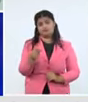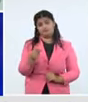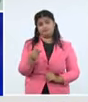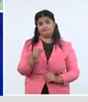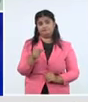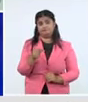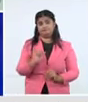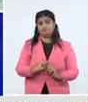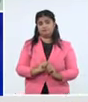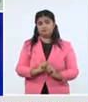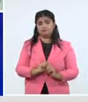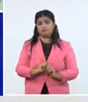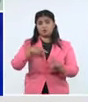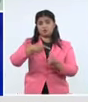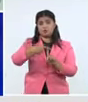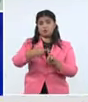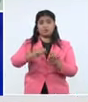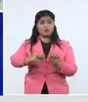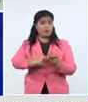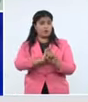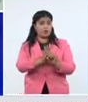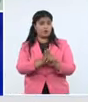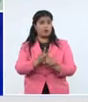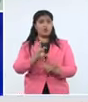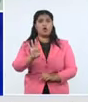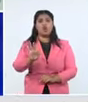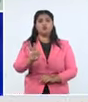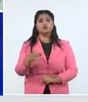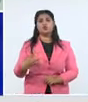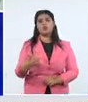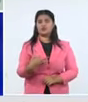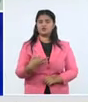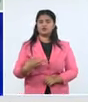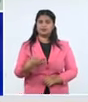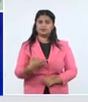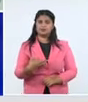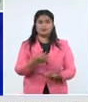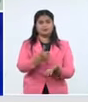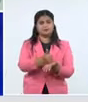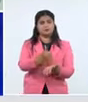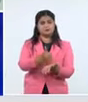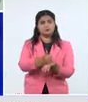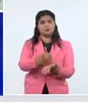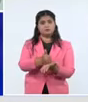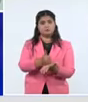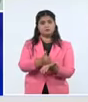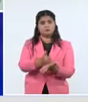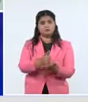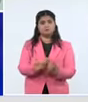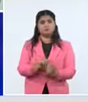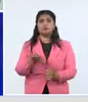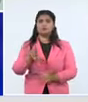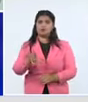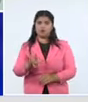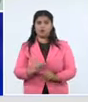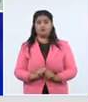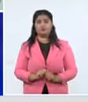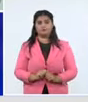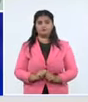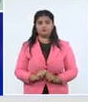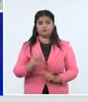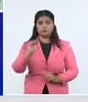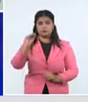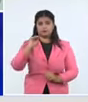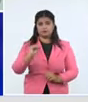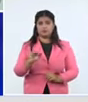variación, con una transmisión en 8 de sus 10 municipios. Ciego de Ávila hoy reporta 9 casos positivos, Bolivia 6,